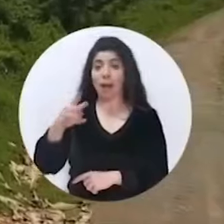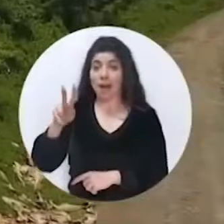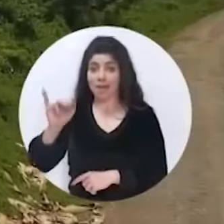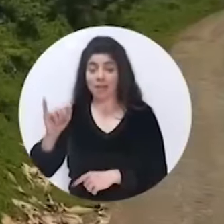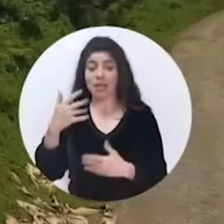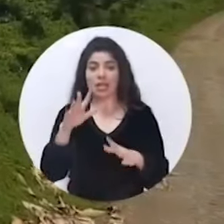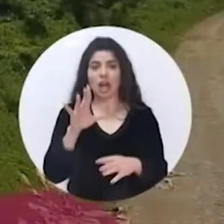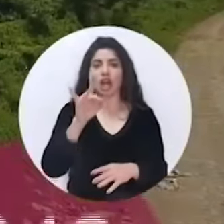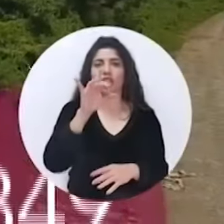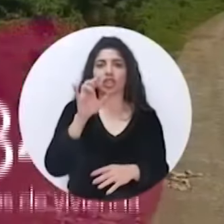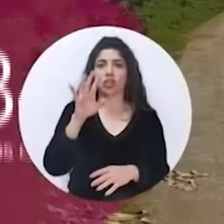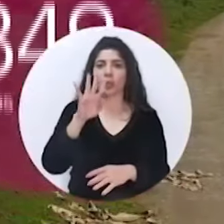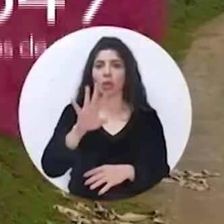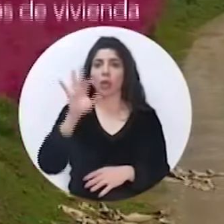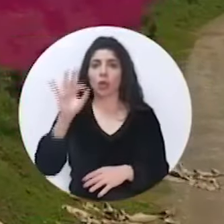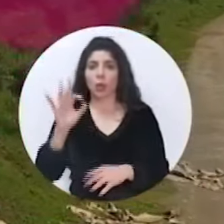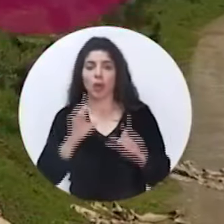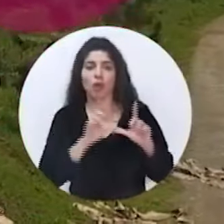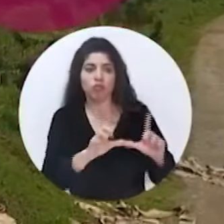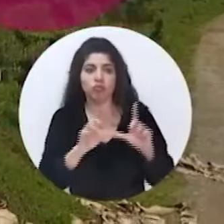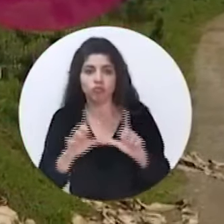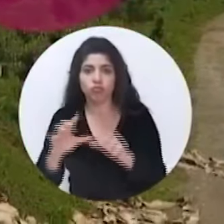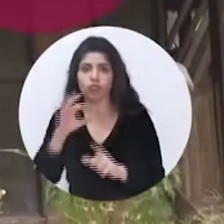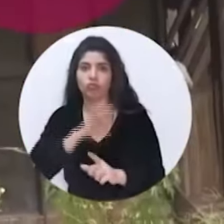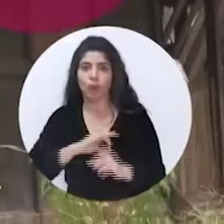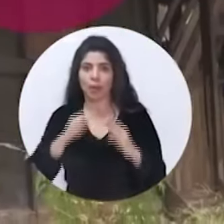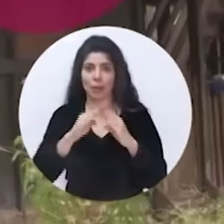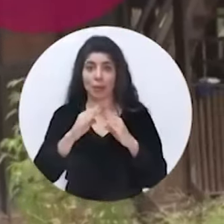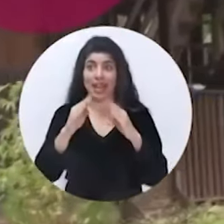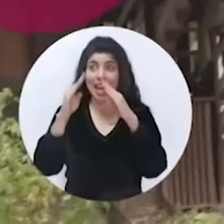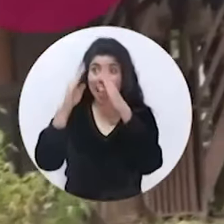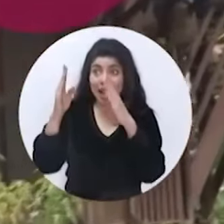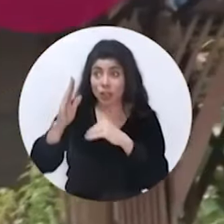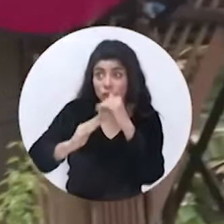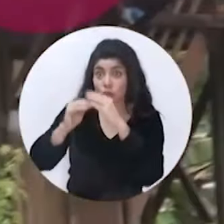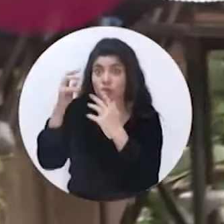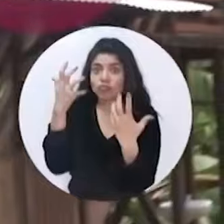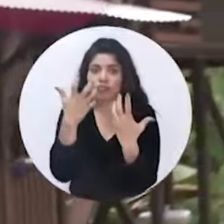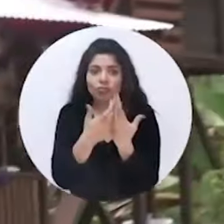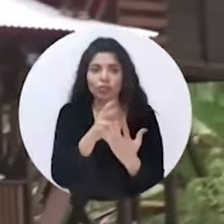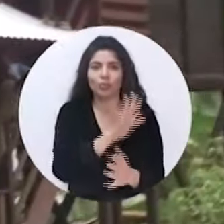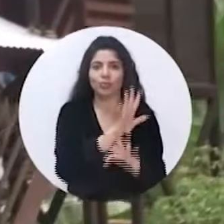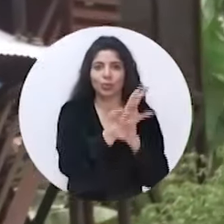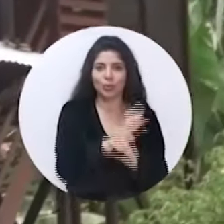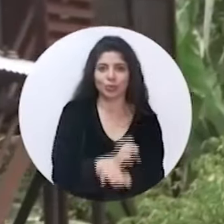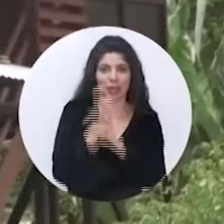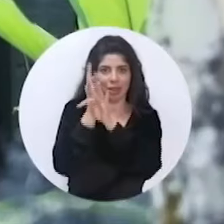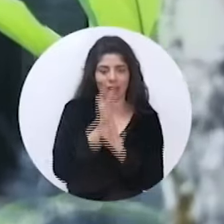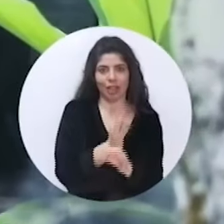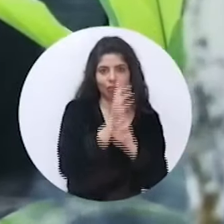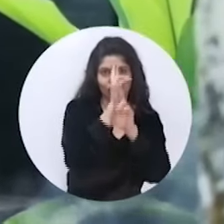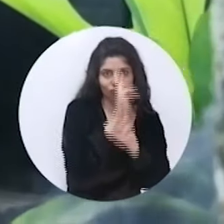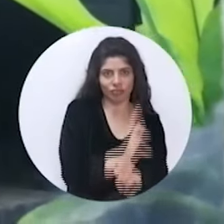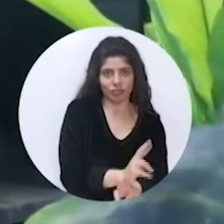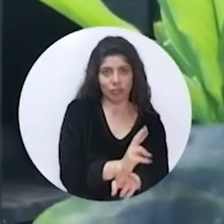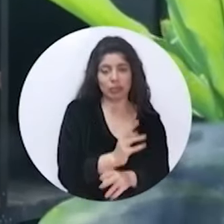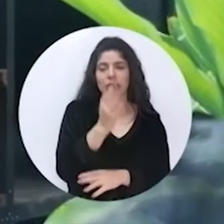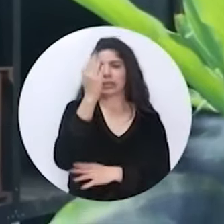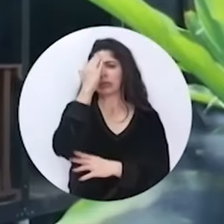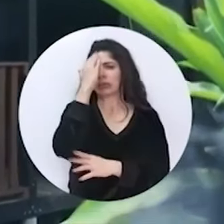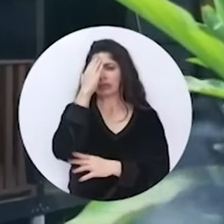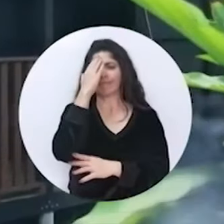Indígenas, desde el año 2015 trabajan en la elaboración y ejecución del Plan Nacional de Recuperación de Territorios Indígenas,